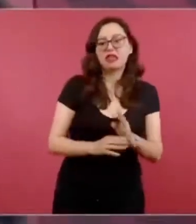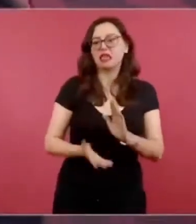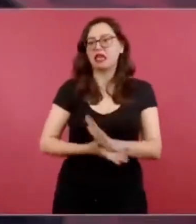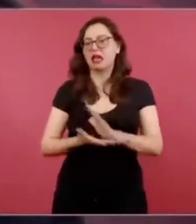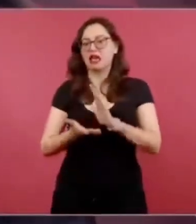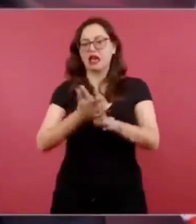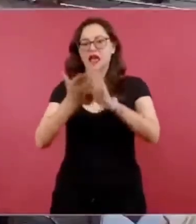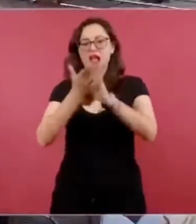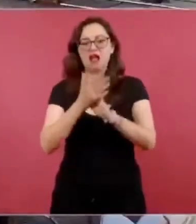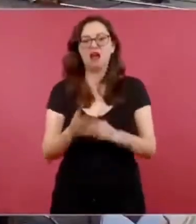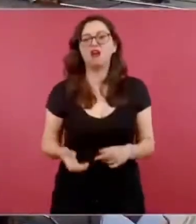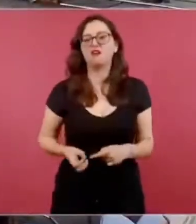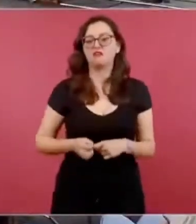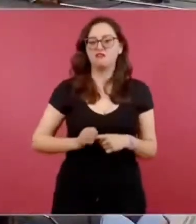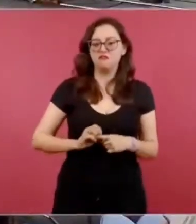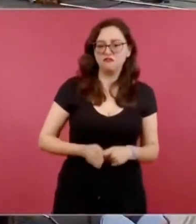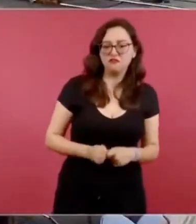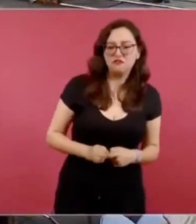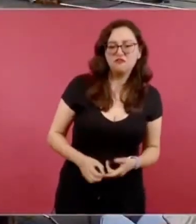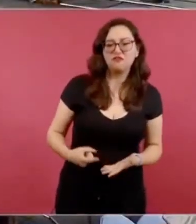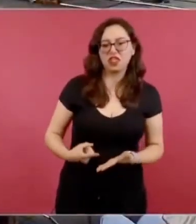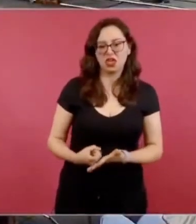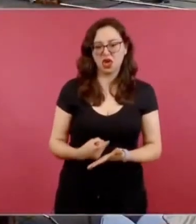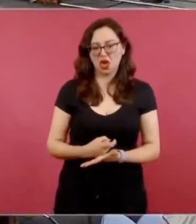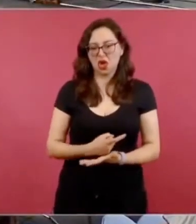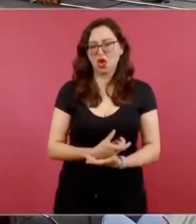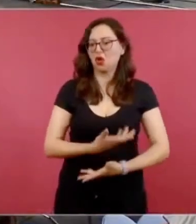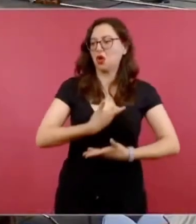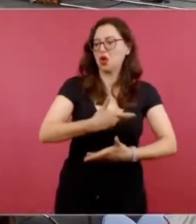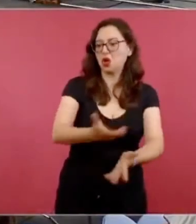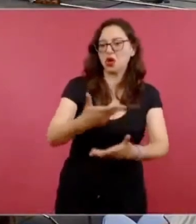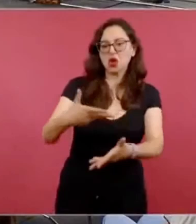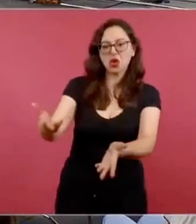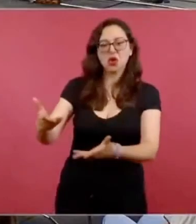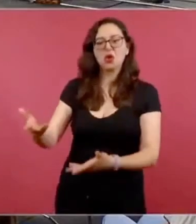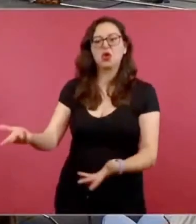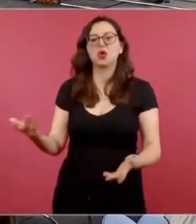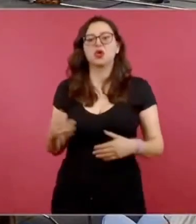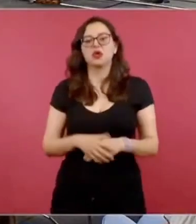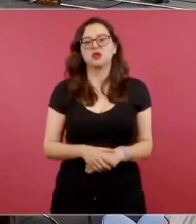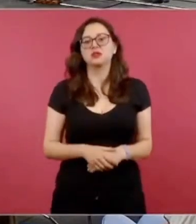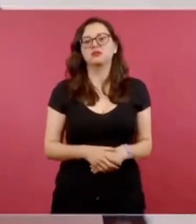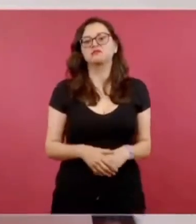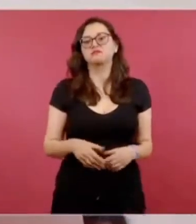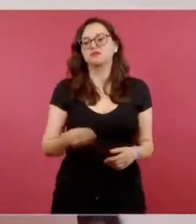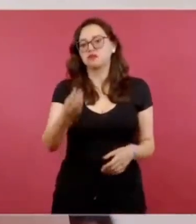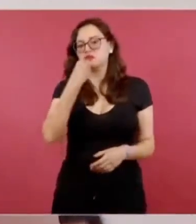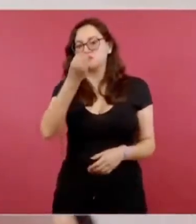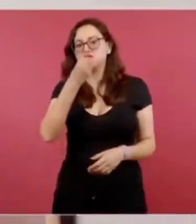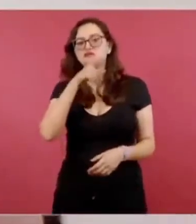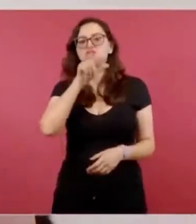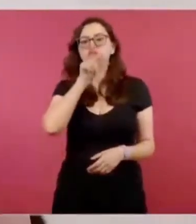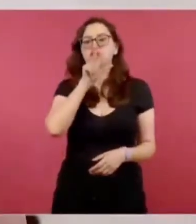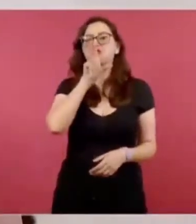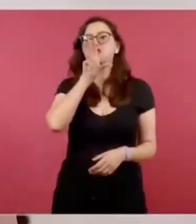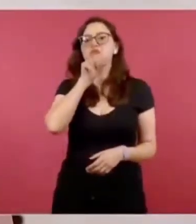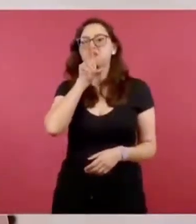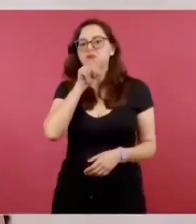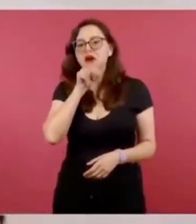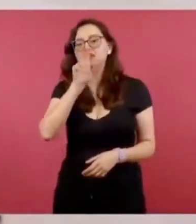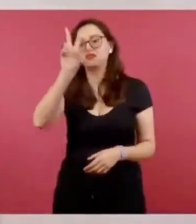construcción, frijol con gorgojo, despensas, pollos, patos, chivos, borregos,